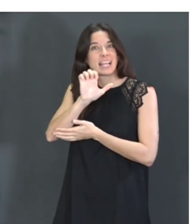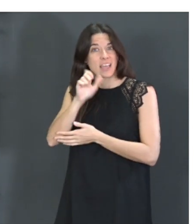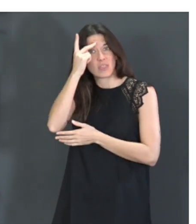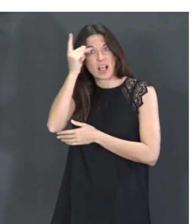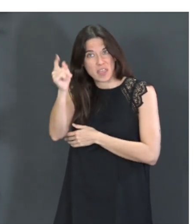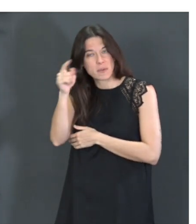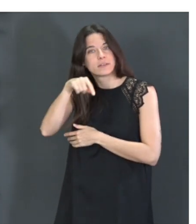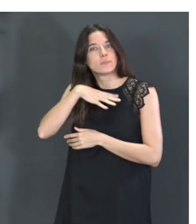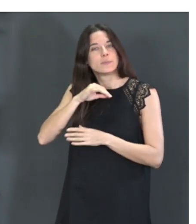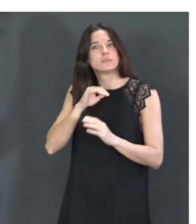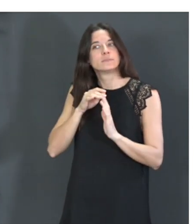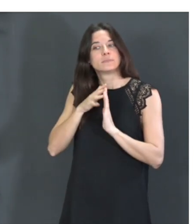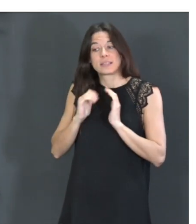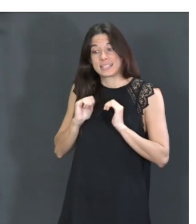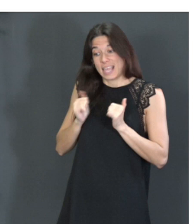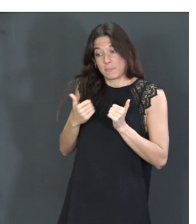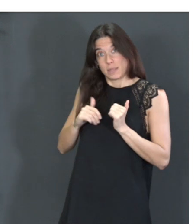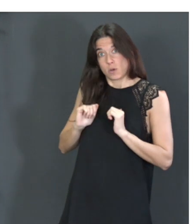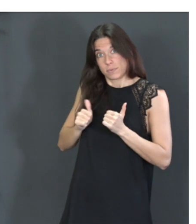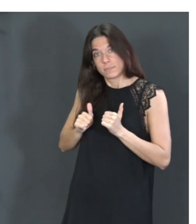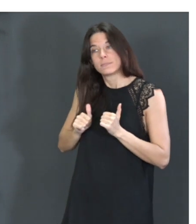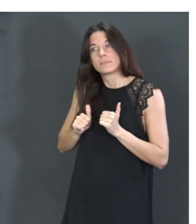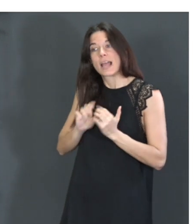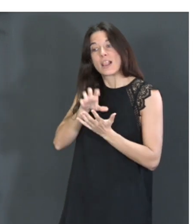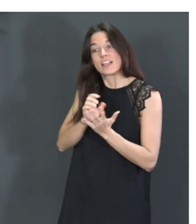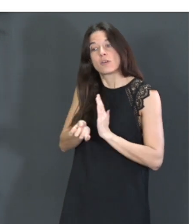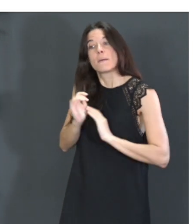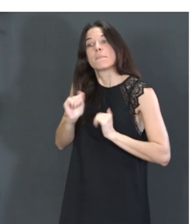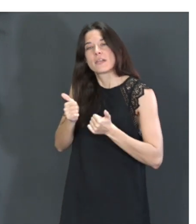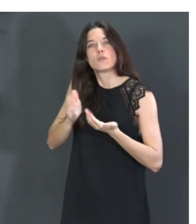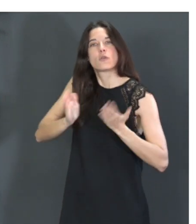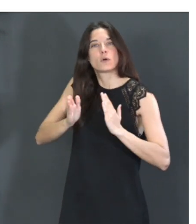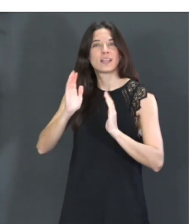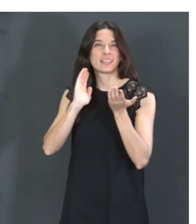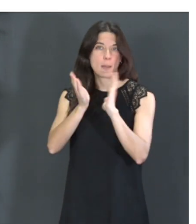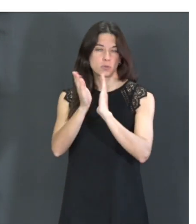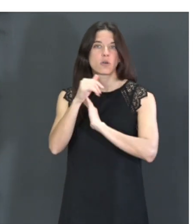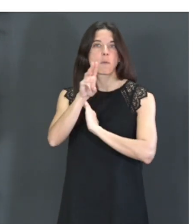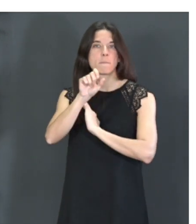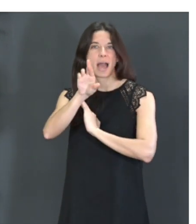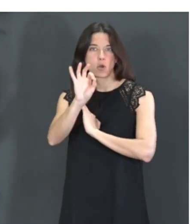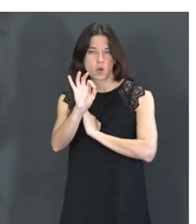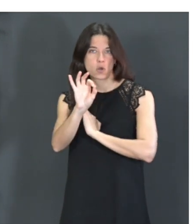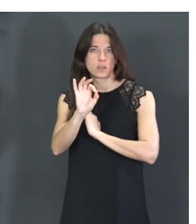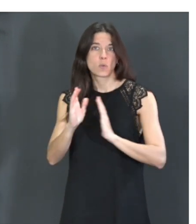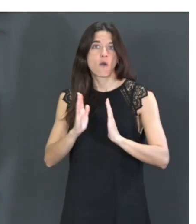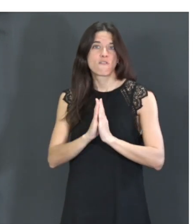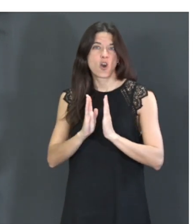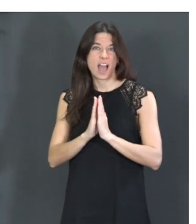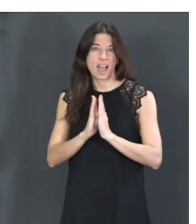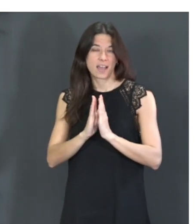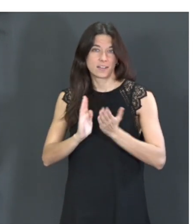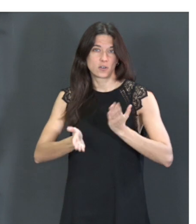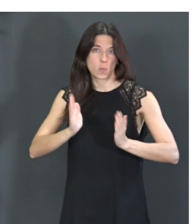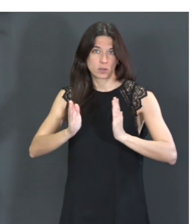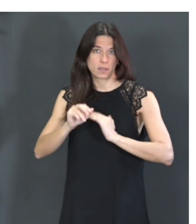contar desde los inicios del centro con el robot terapéutico Paro, la Foca Robot Paro, que yo creo